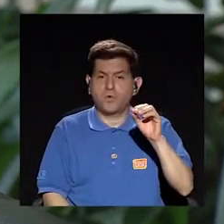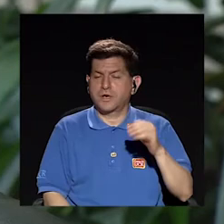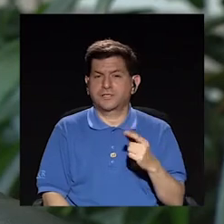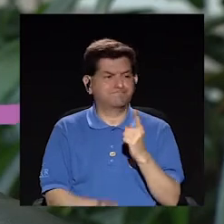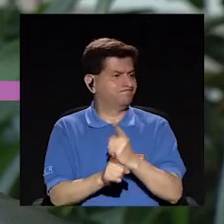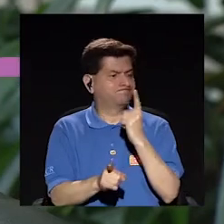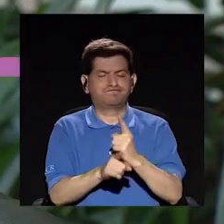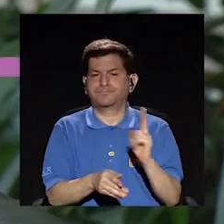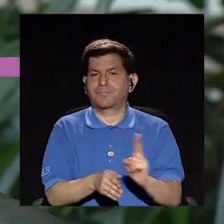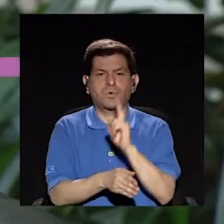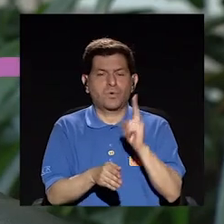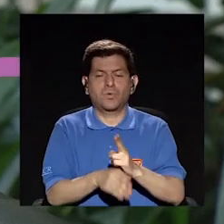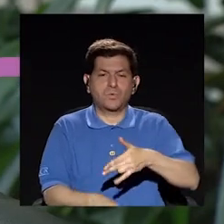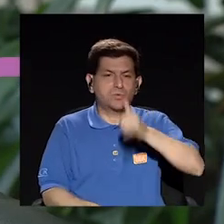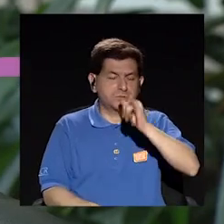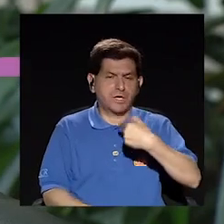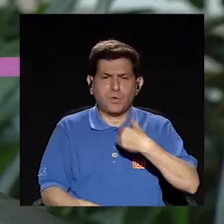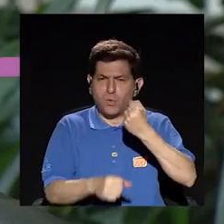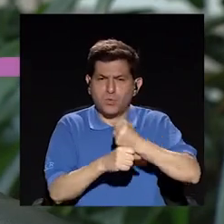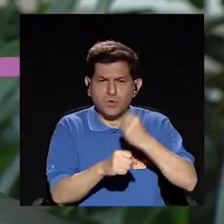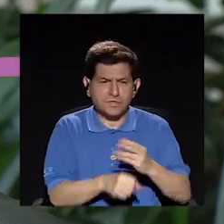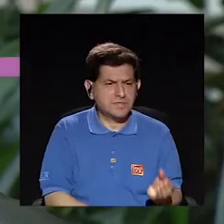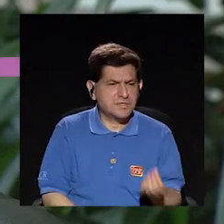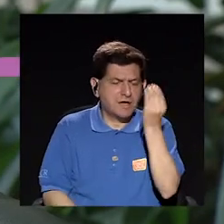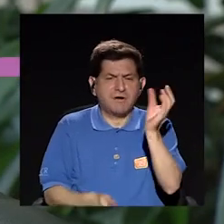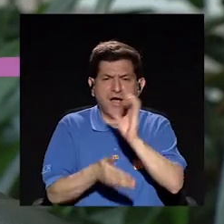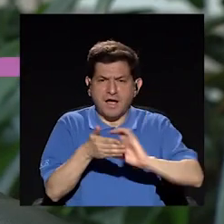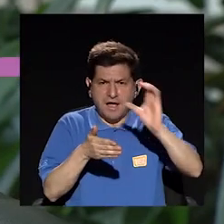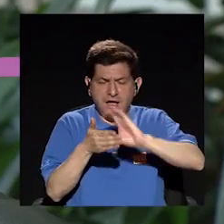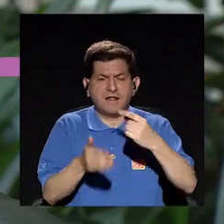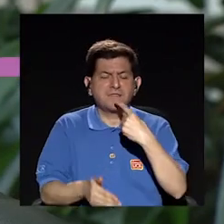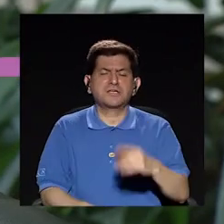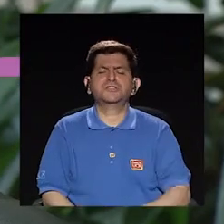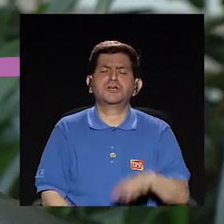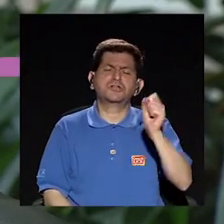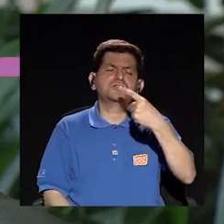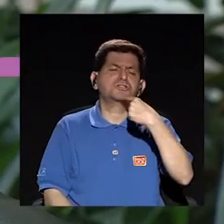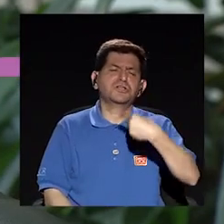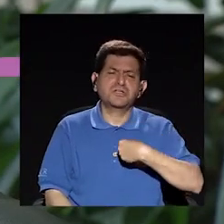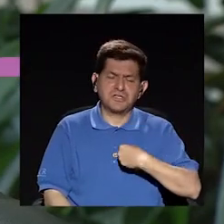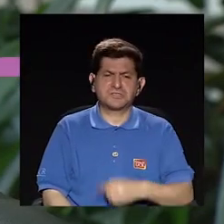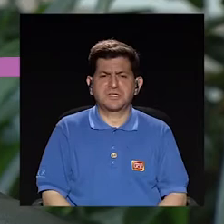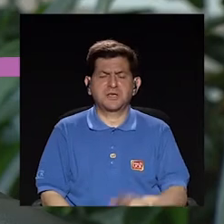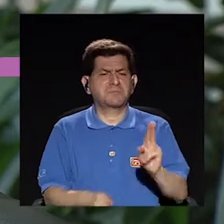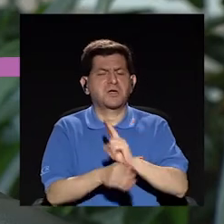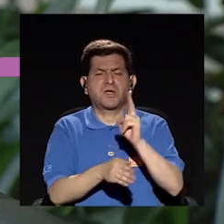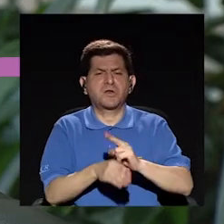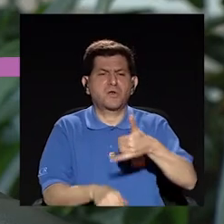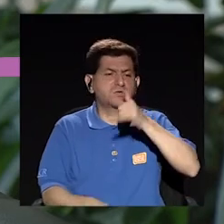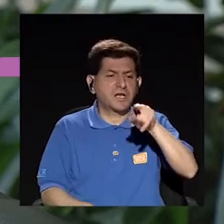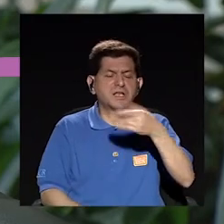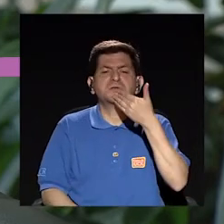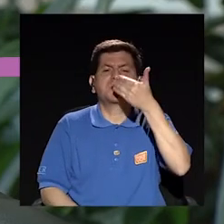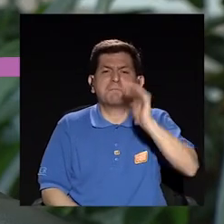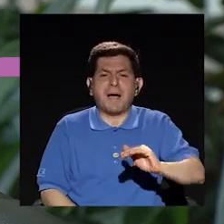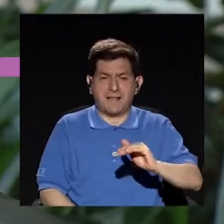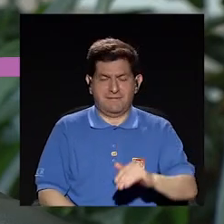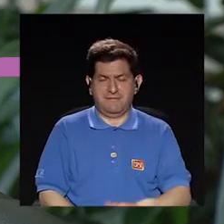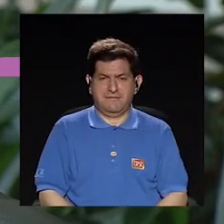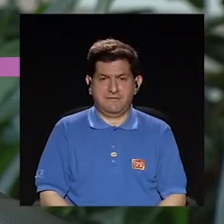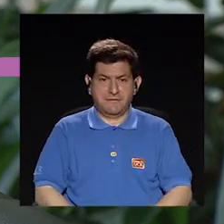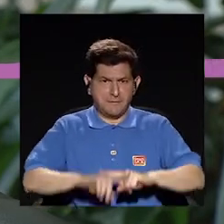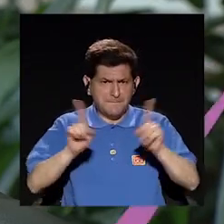no deberían de consumir alcohol. Cuando uno trabaja con los jóvenes en los colegios, le dicen, sí, a mí me han dicho que no consuma alcohol porque es malo,